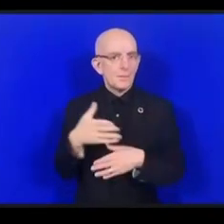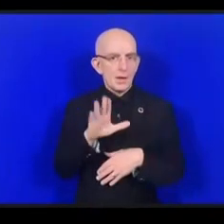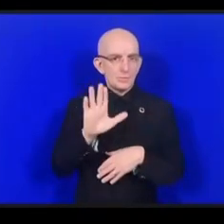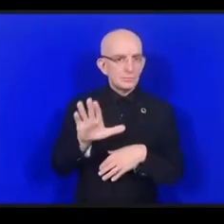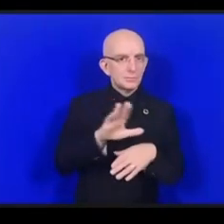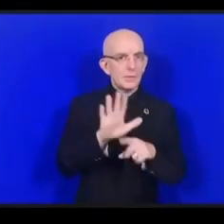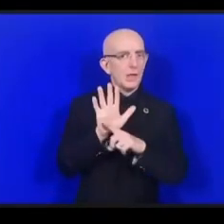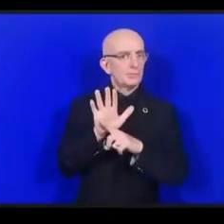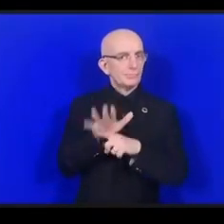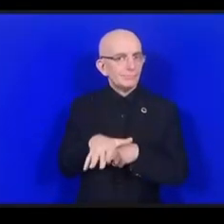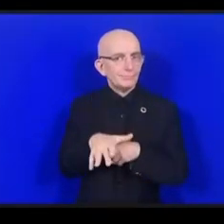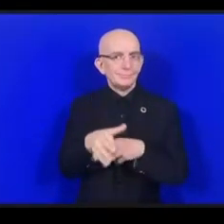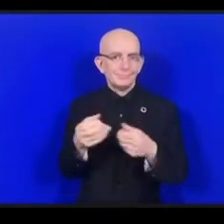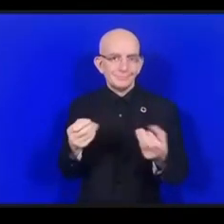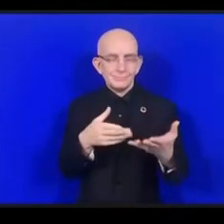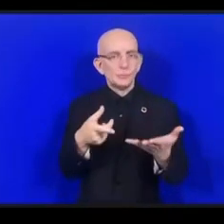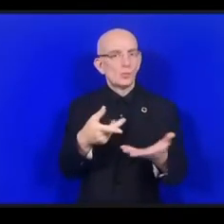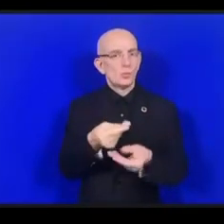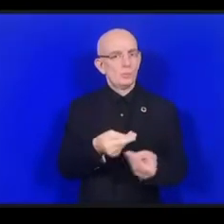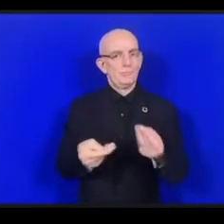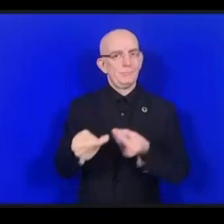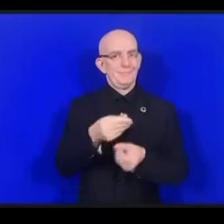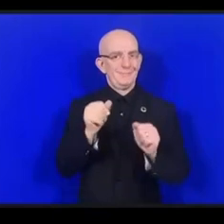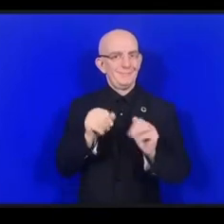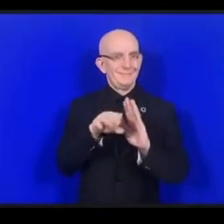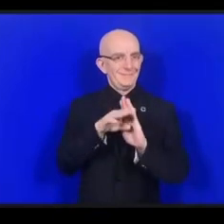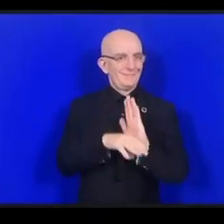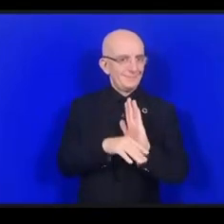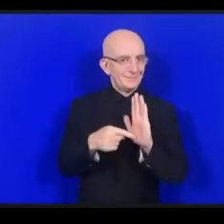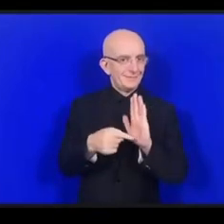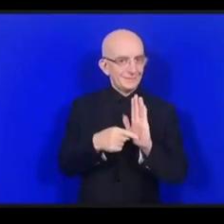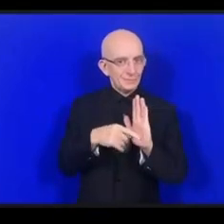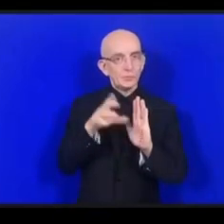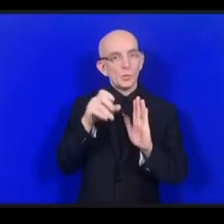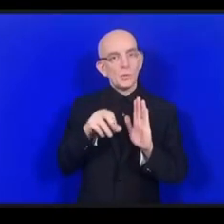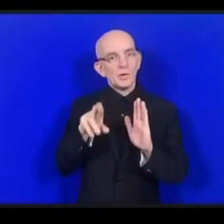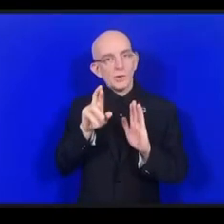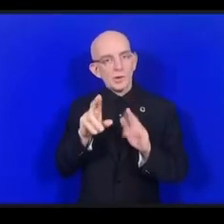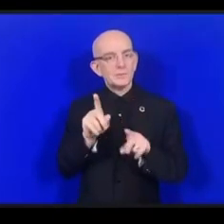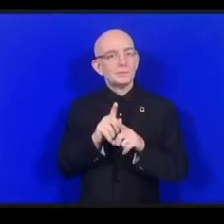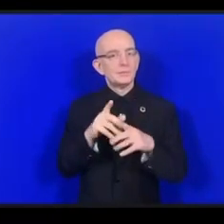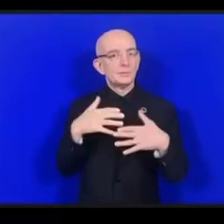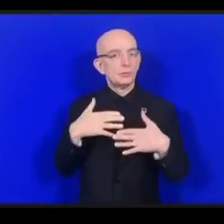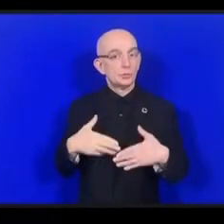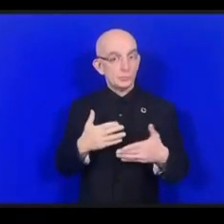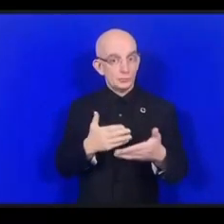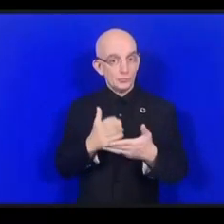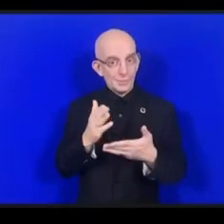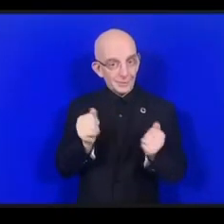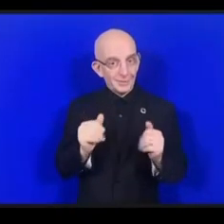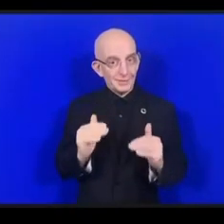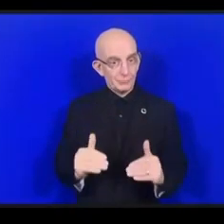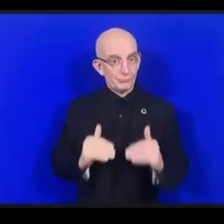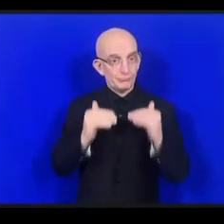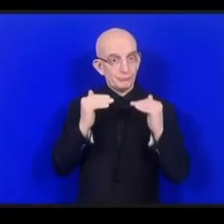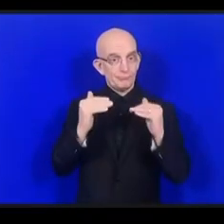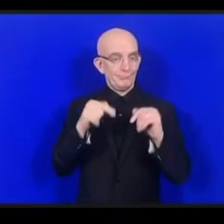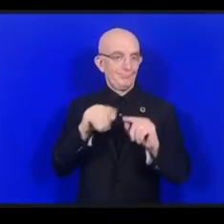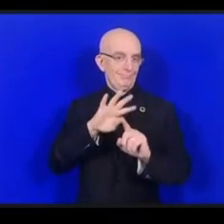los Derechos Humanos la aceleración de los ods Muchísimas gracias Lisa por haber